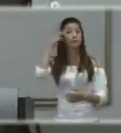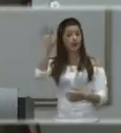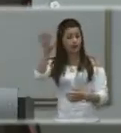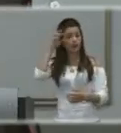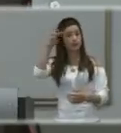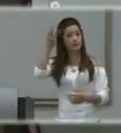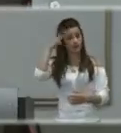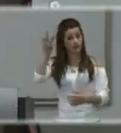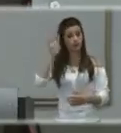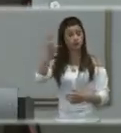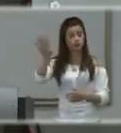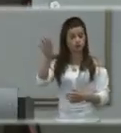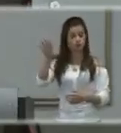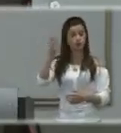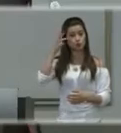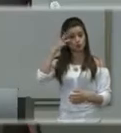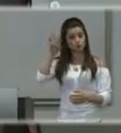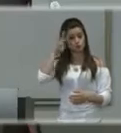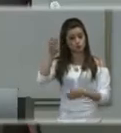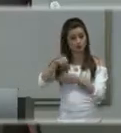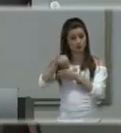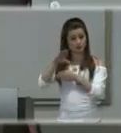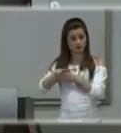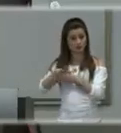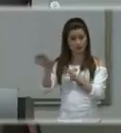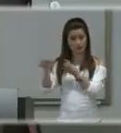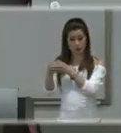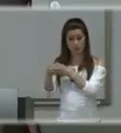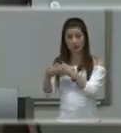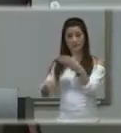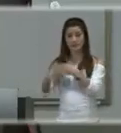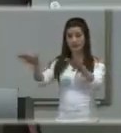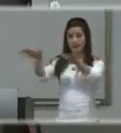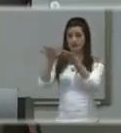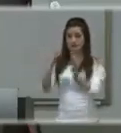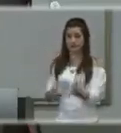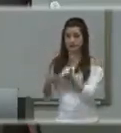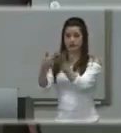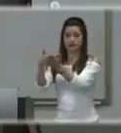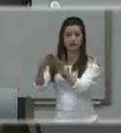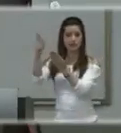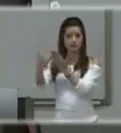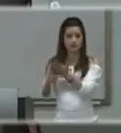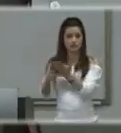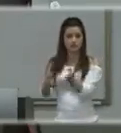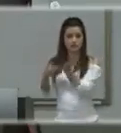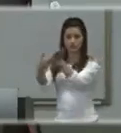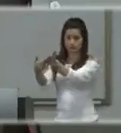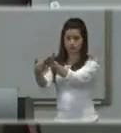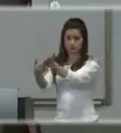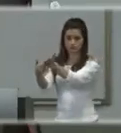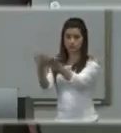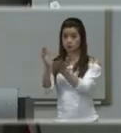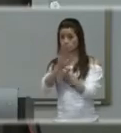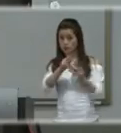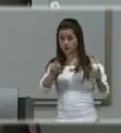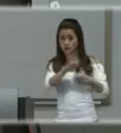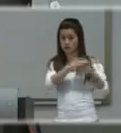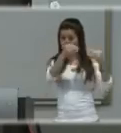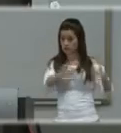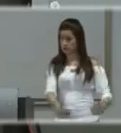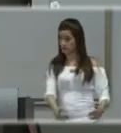en el Distrito Federal acabó de presentarse a la Asamblea un proyecto para reconocer la capacidad jurídica plena de las personas